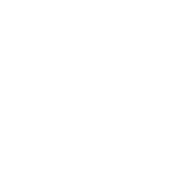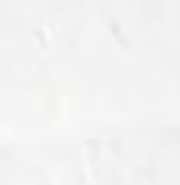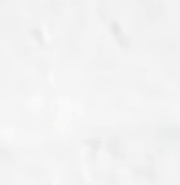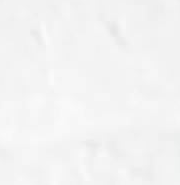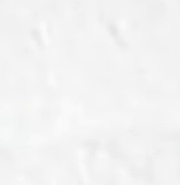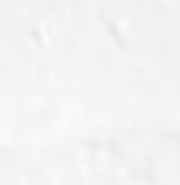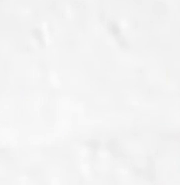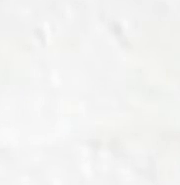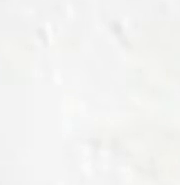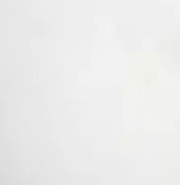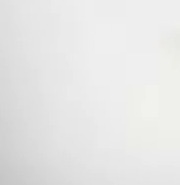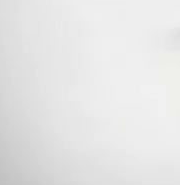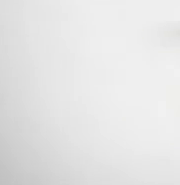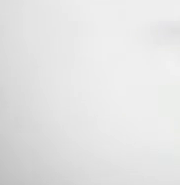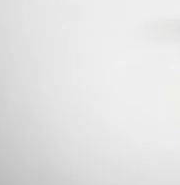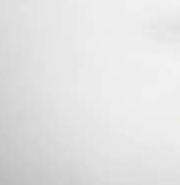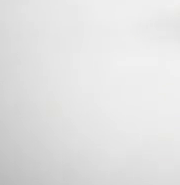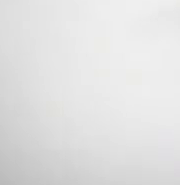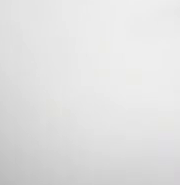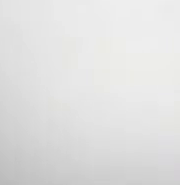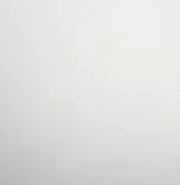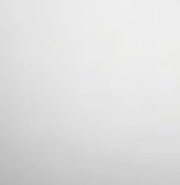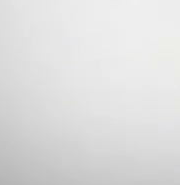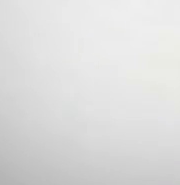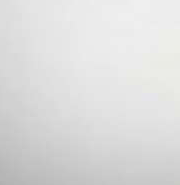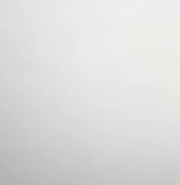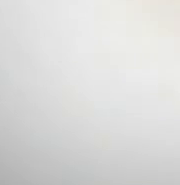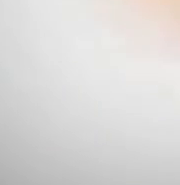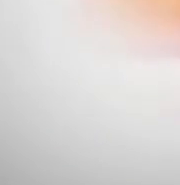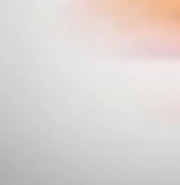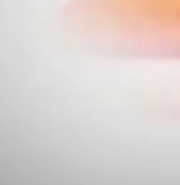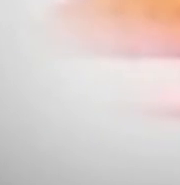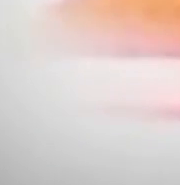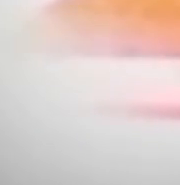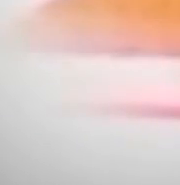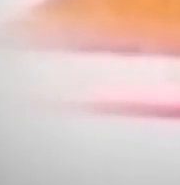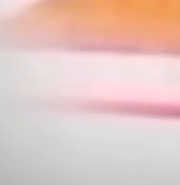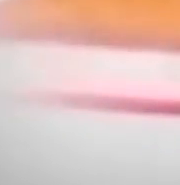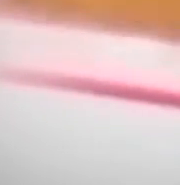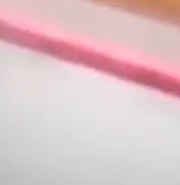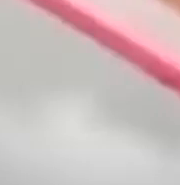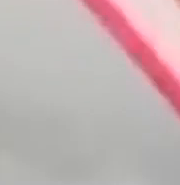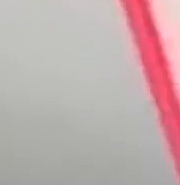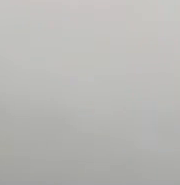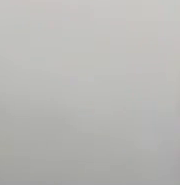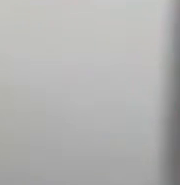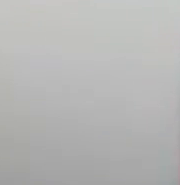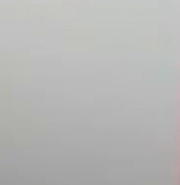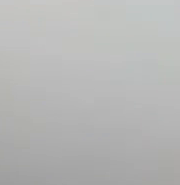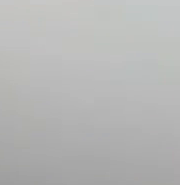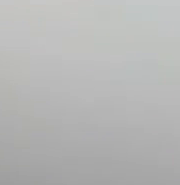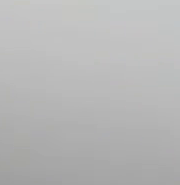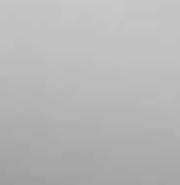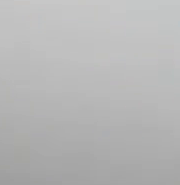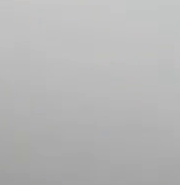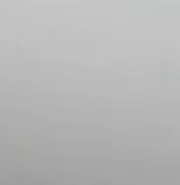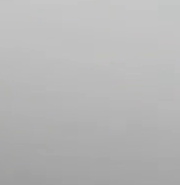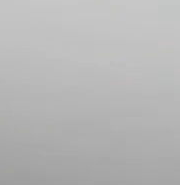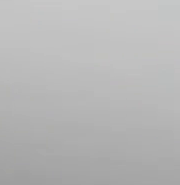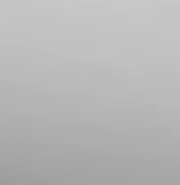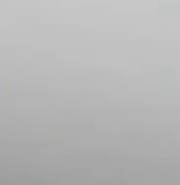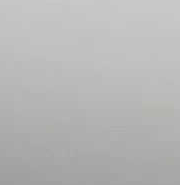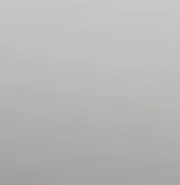53-76-41. En Olímpica siempre estamos comprometidos con ofrecerte variedad y calidad en todo. Olímpica,